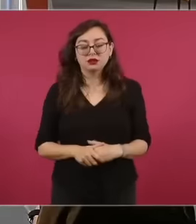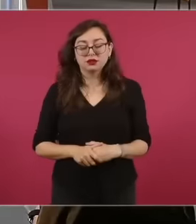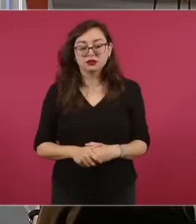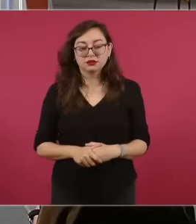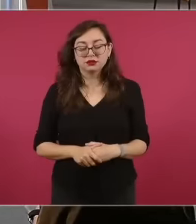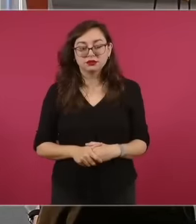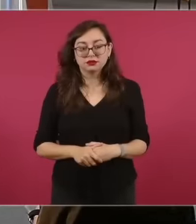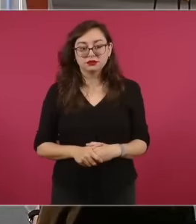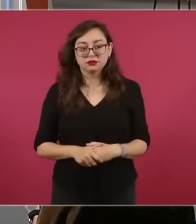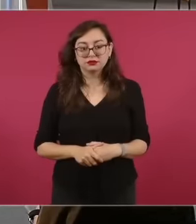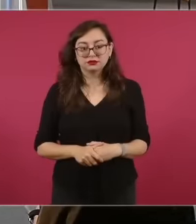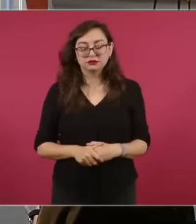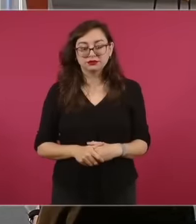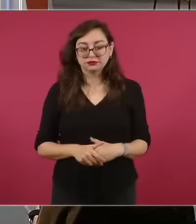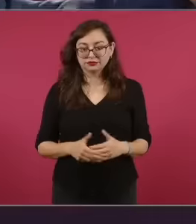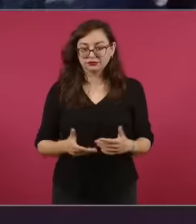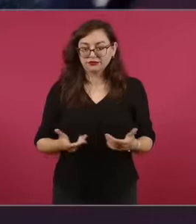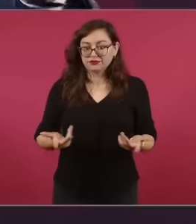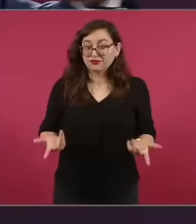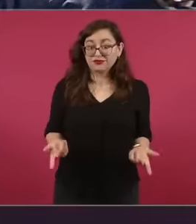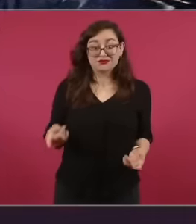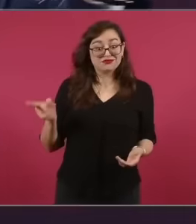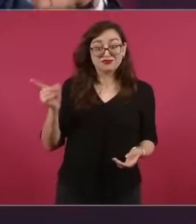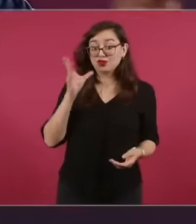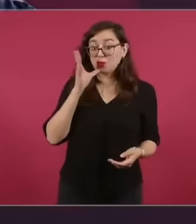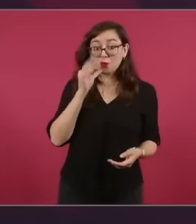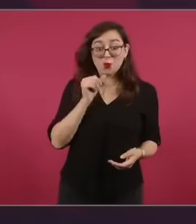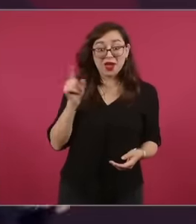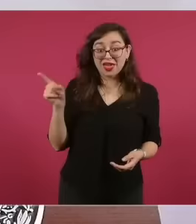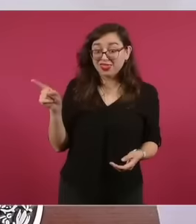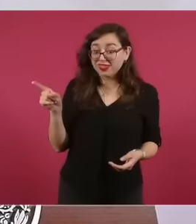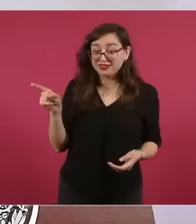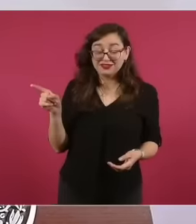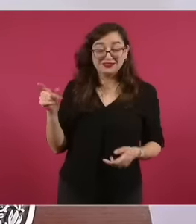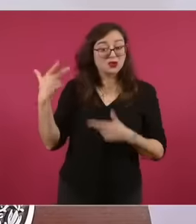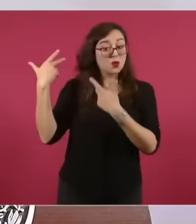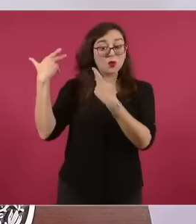También, sin ningún fundamento legal.